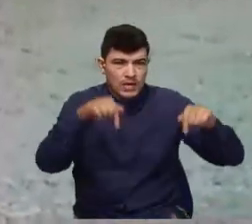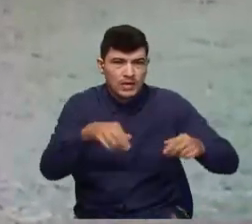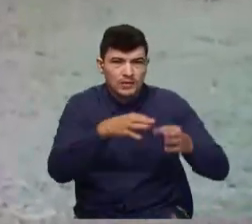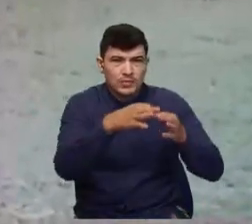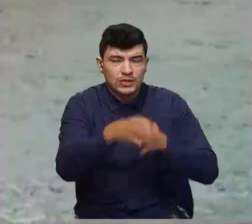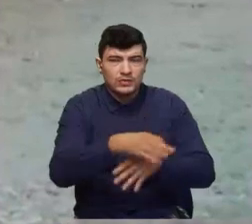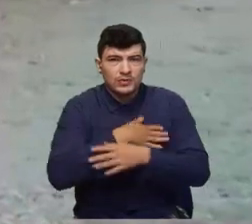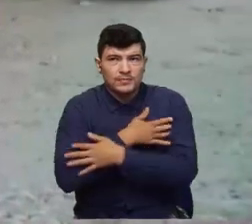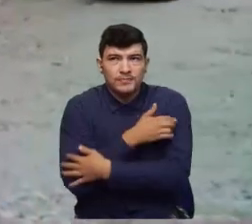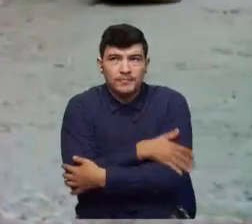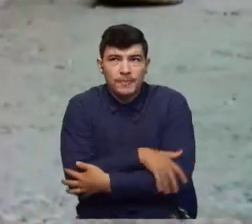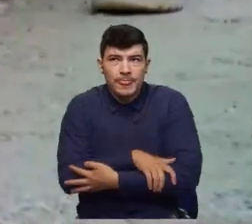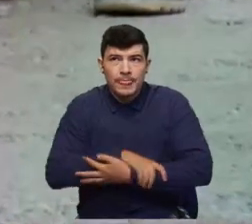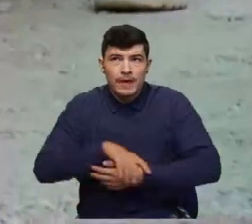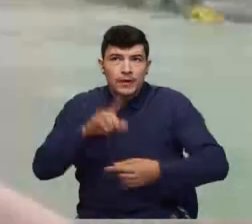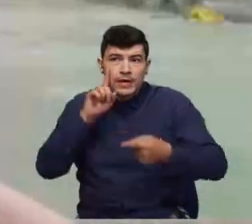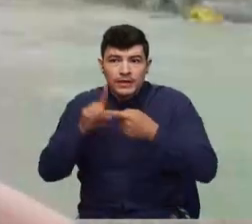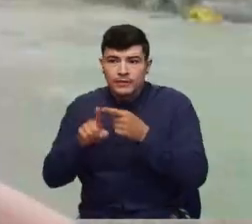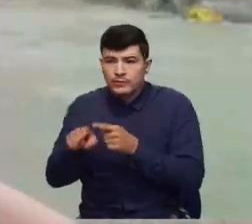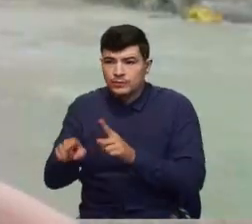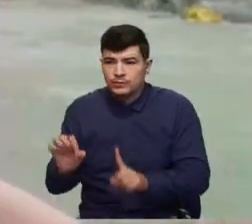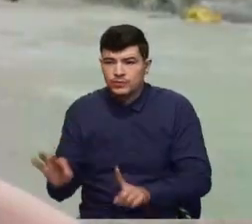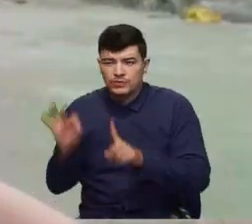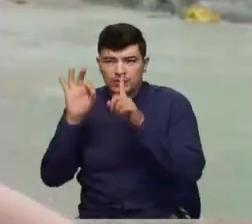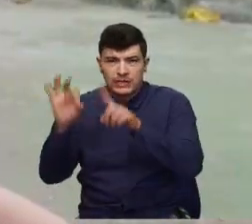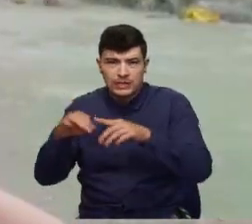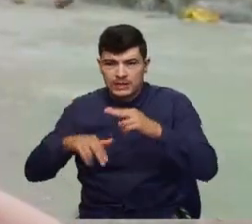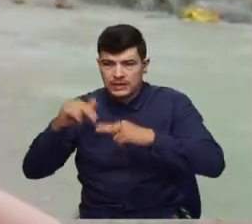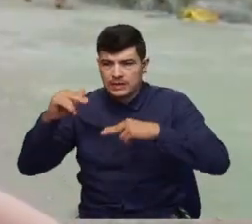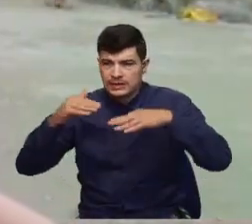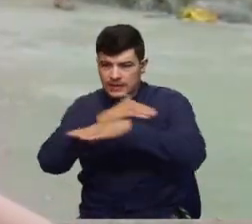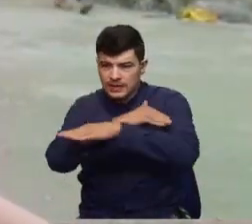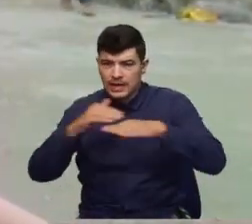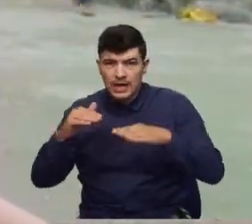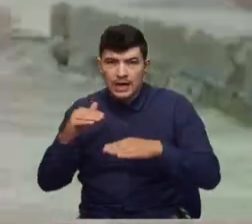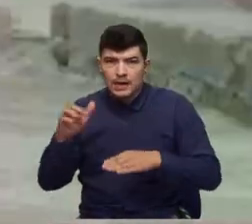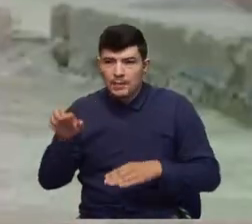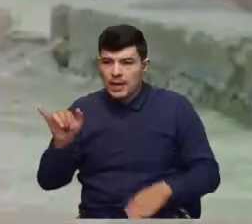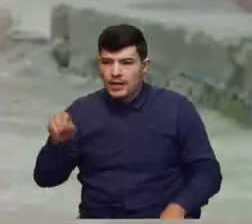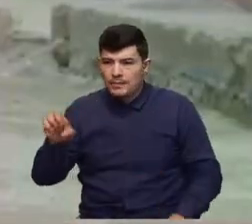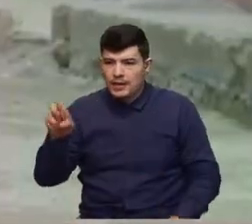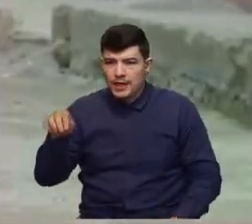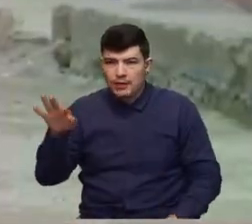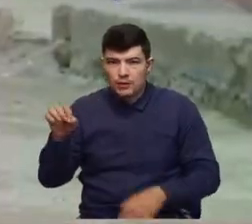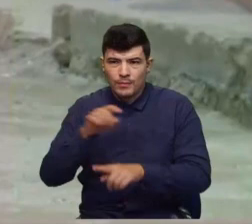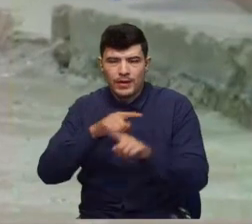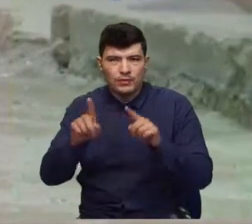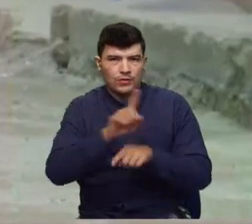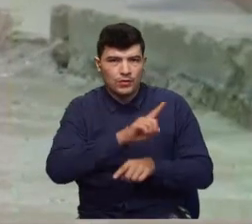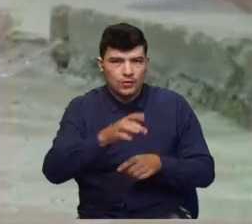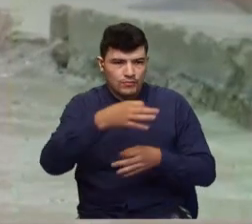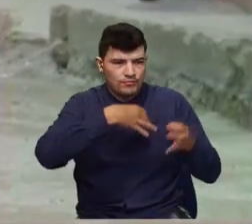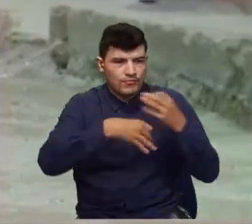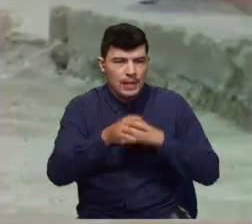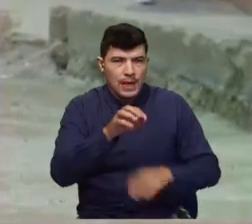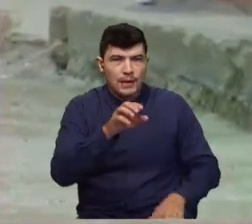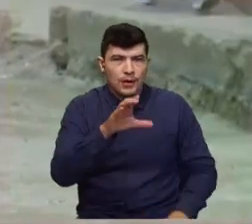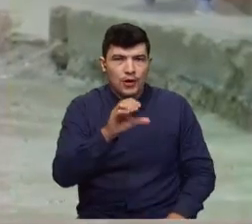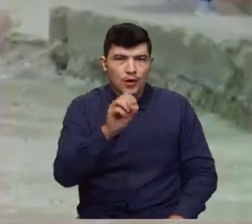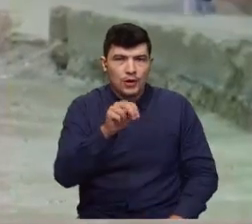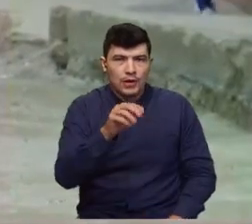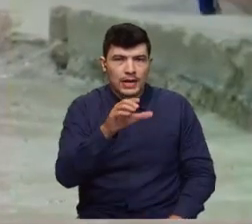la finalidad pues es darle el acabado de pavimento, pero en concreto rígido. Estos trabajos